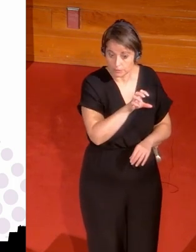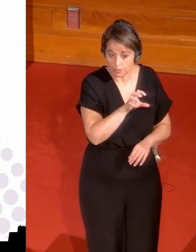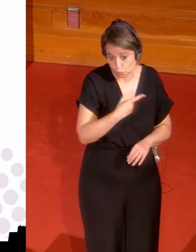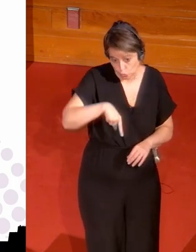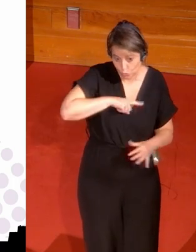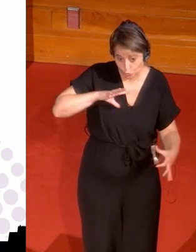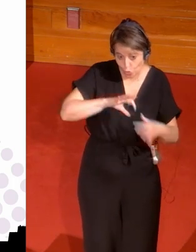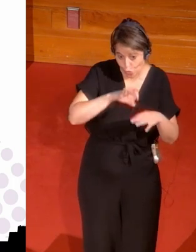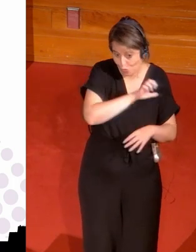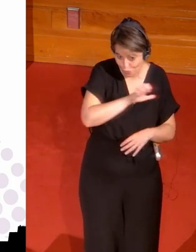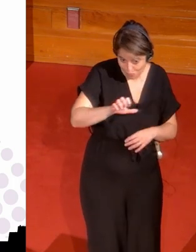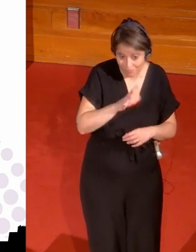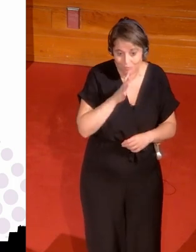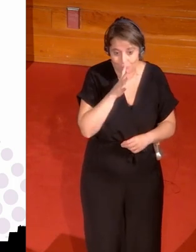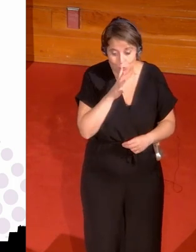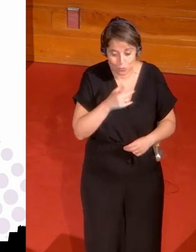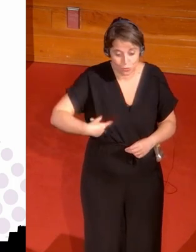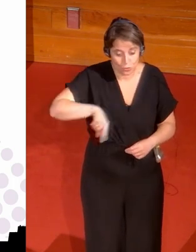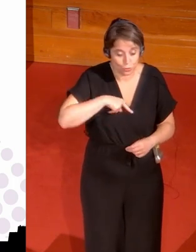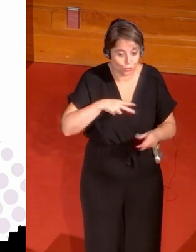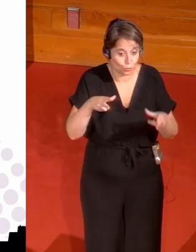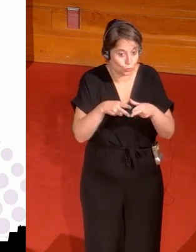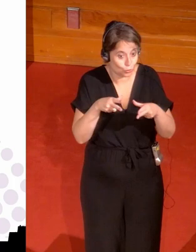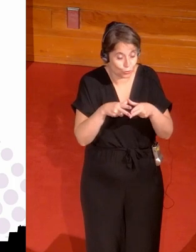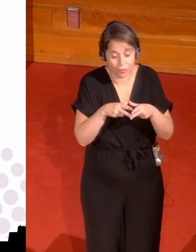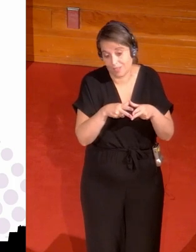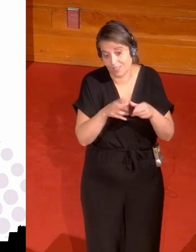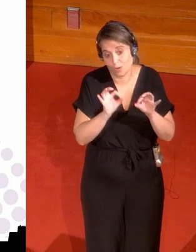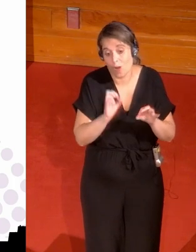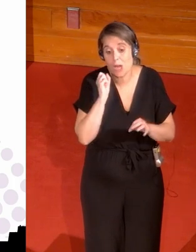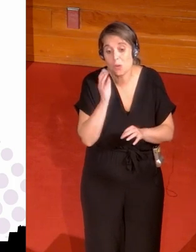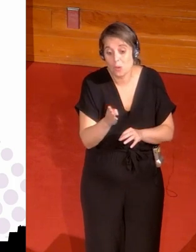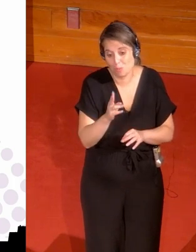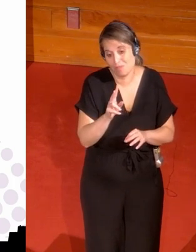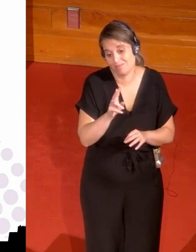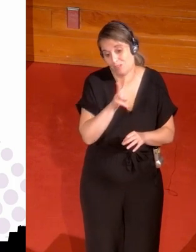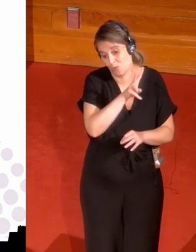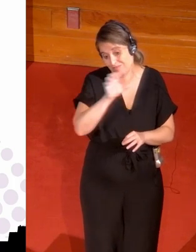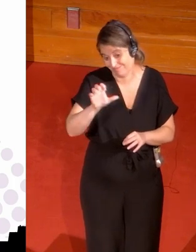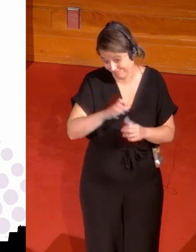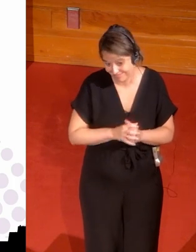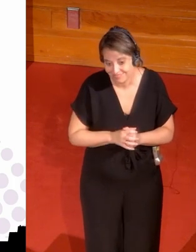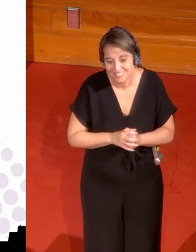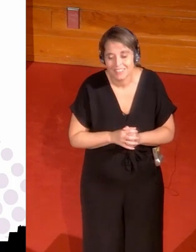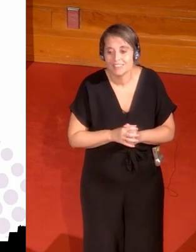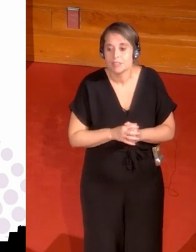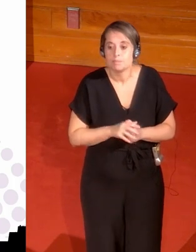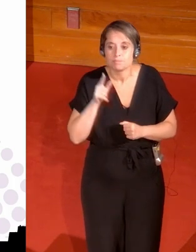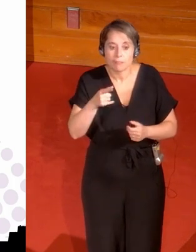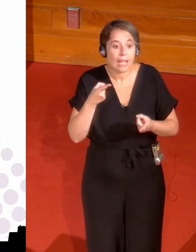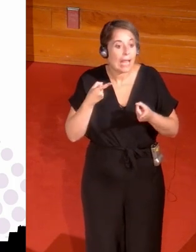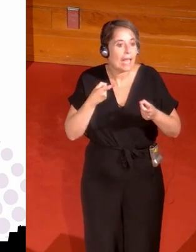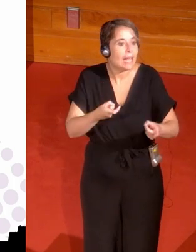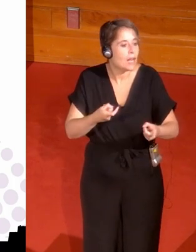nuestro porque somos socios del mismo Club de la Unión Europea con lo cual esa guerra nos puede